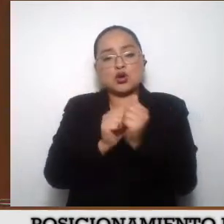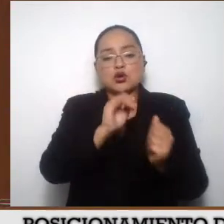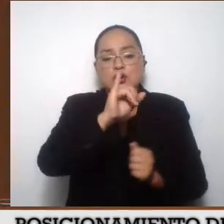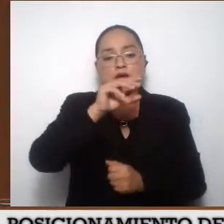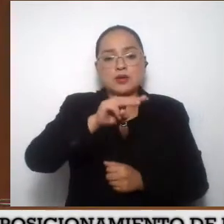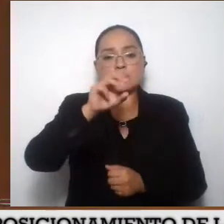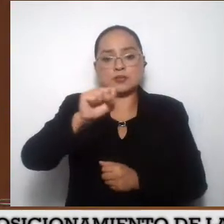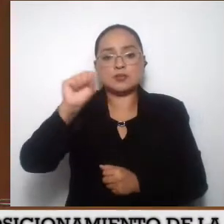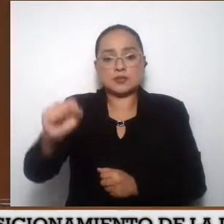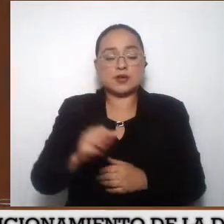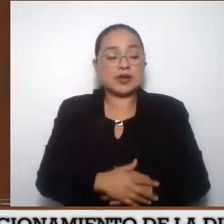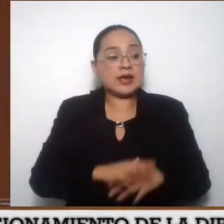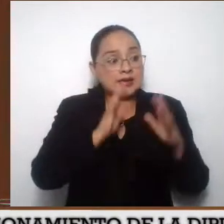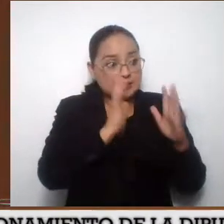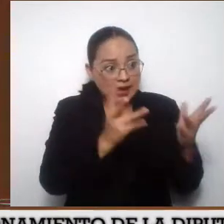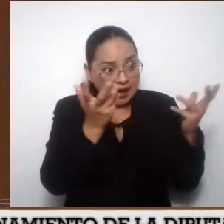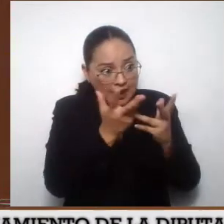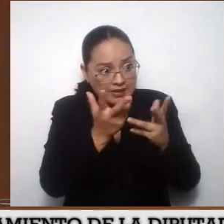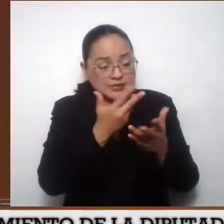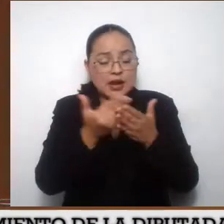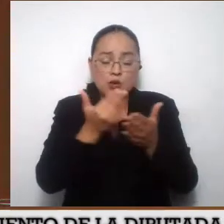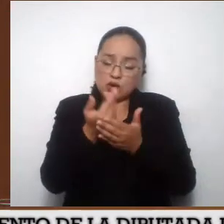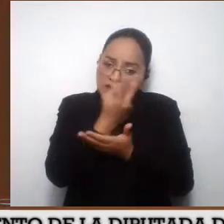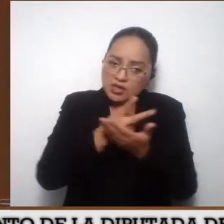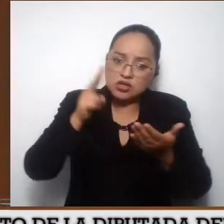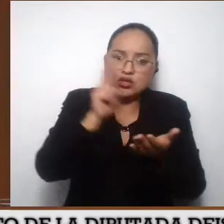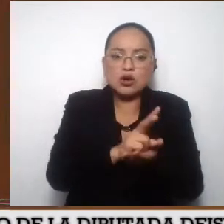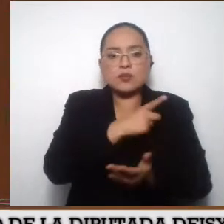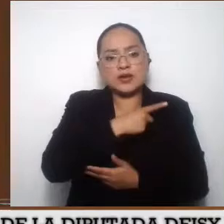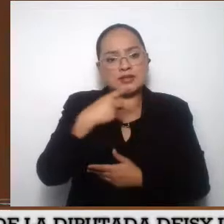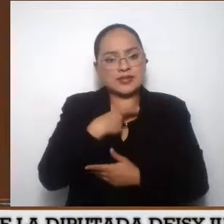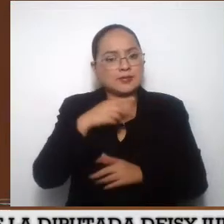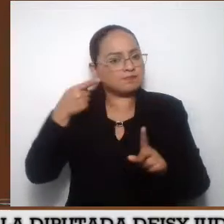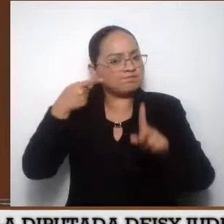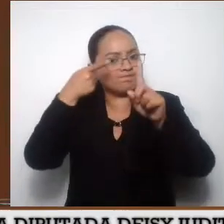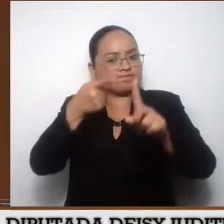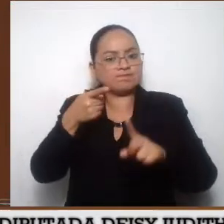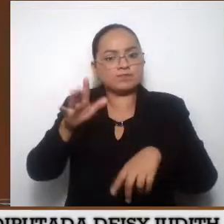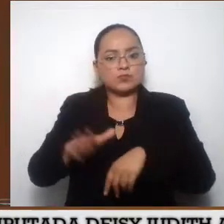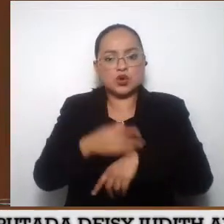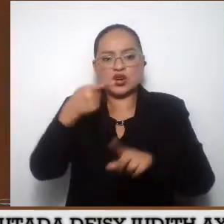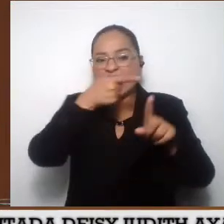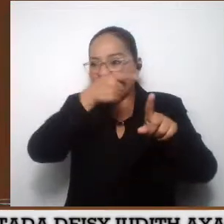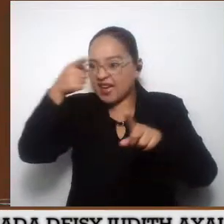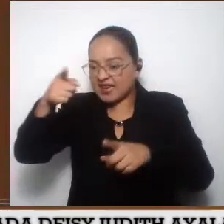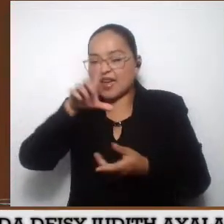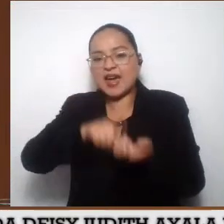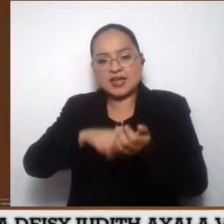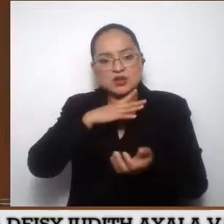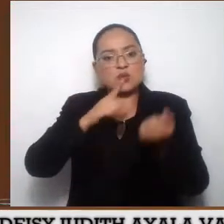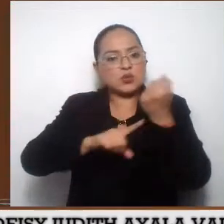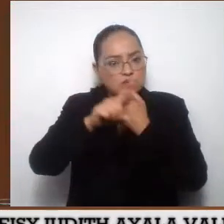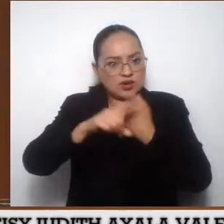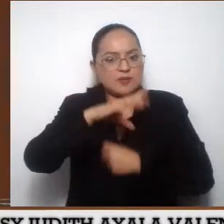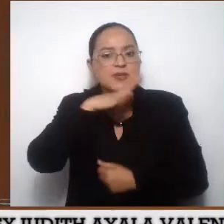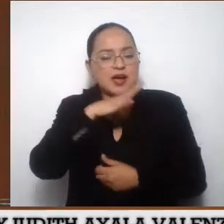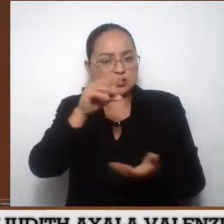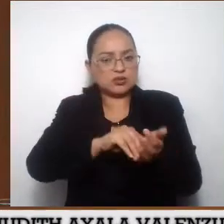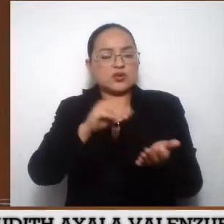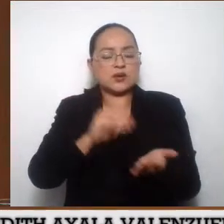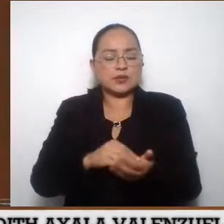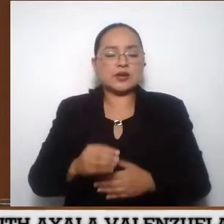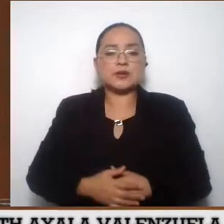haciendo, solamente hay que redoblar los esfuerzos, porque la realidad ahí está y es latente. De igual